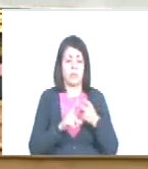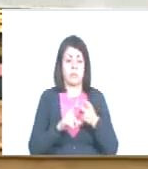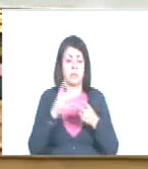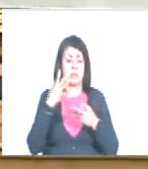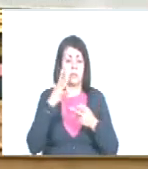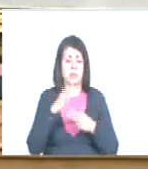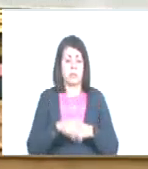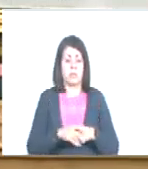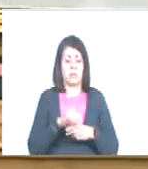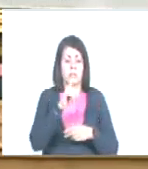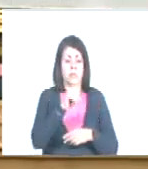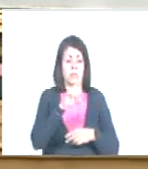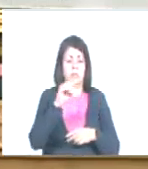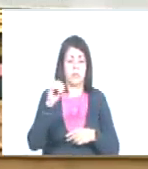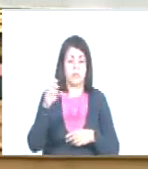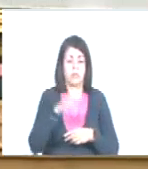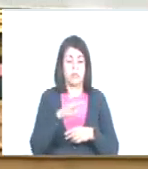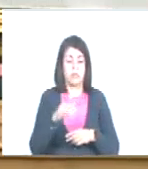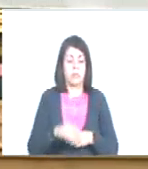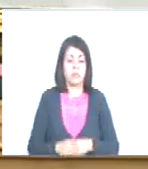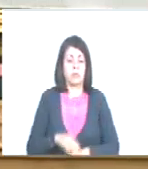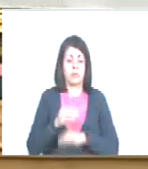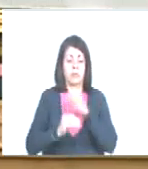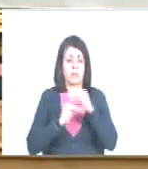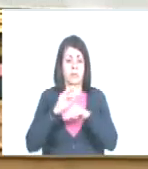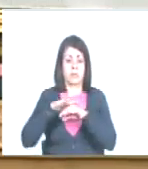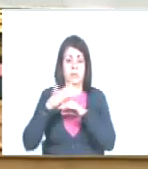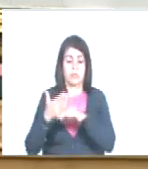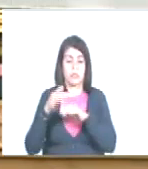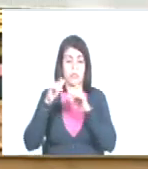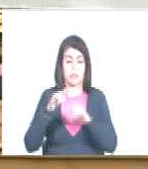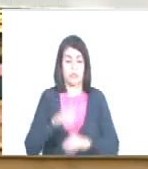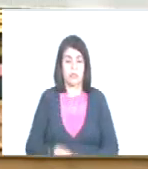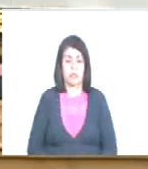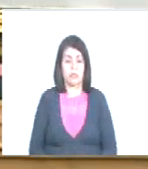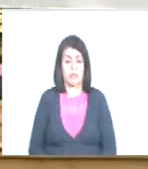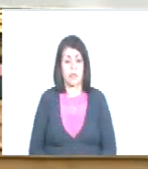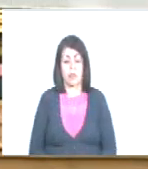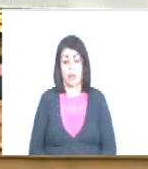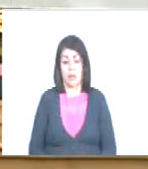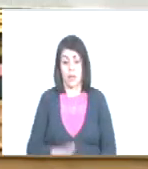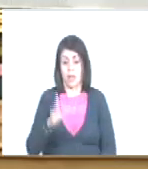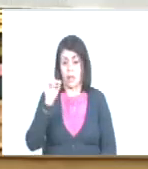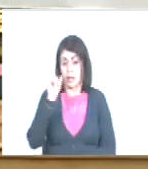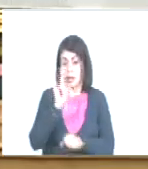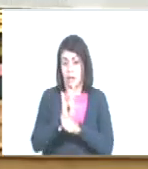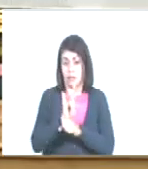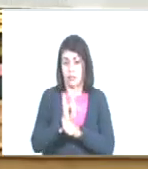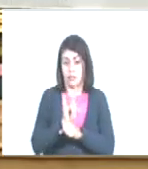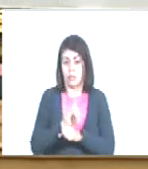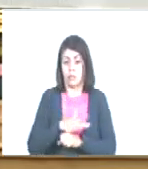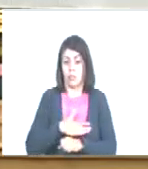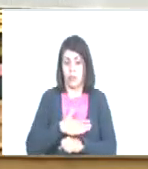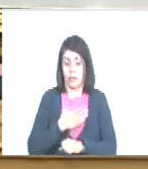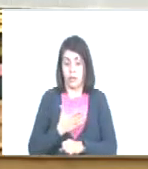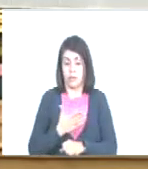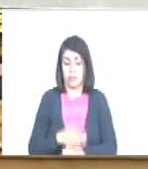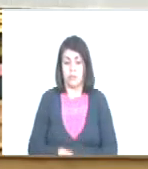casi 200 años para que esa traición pudiera